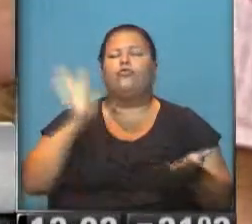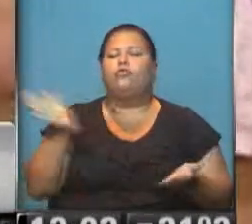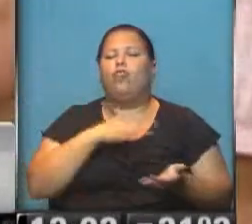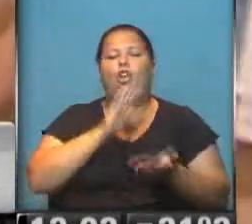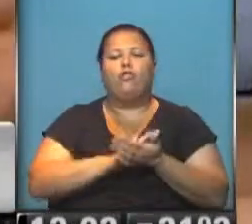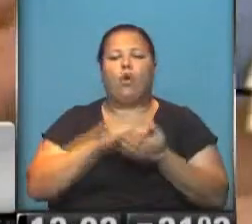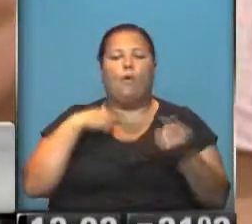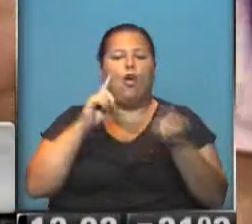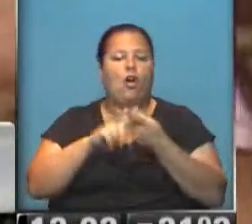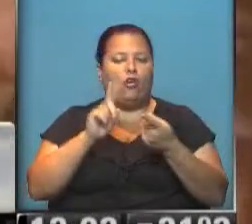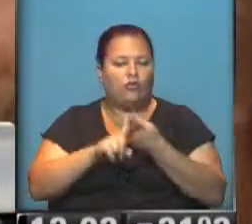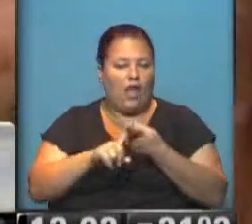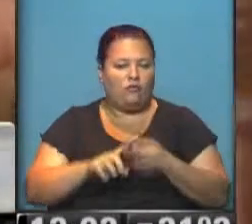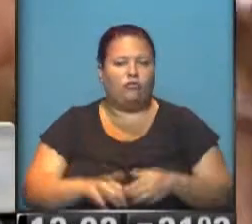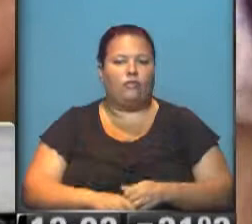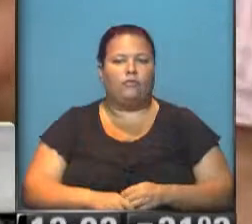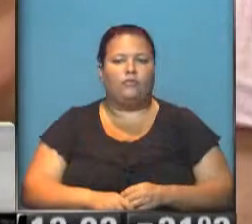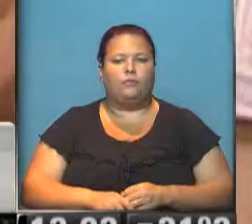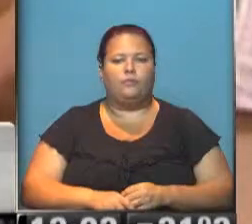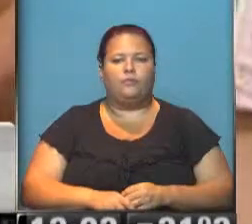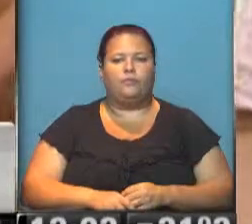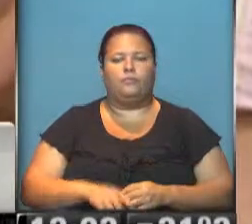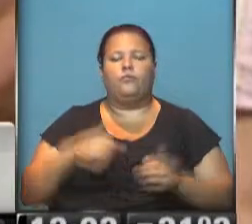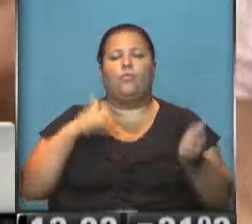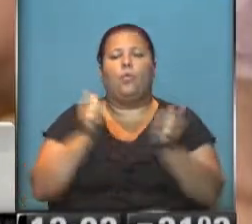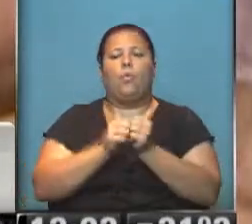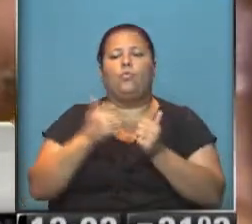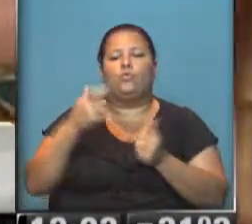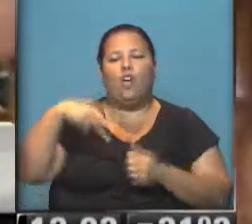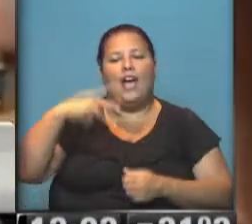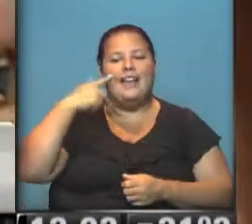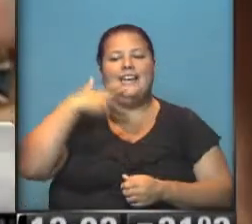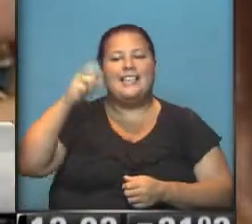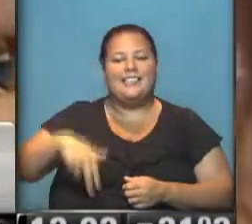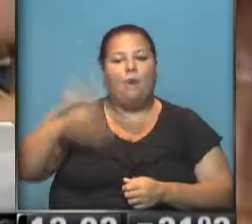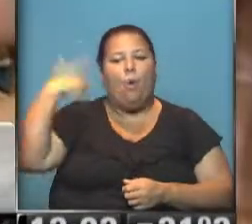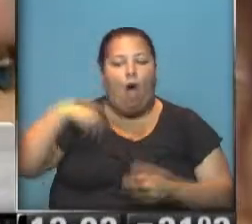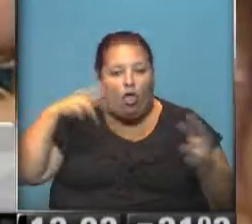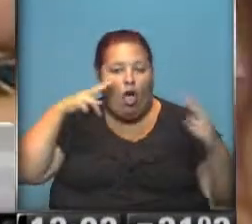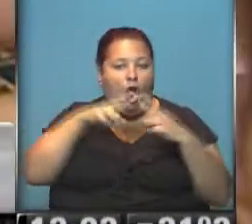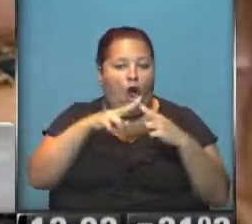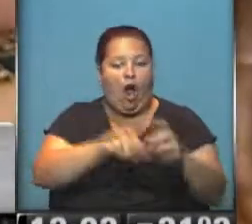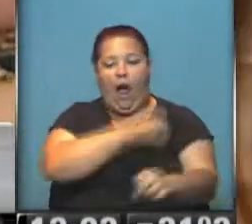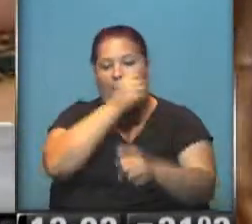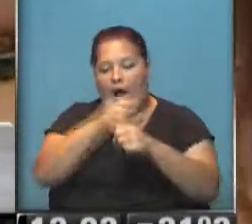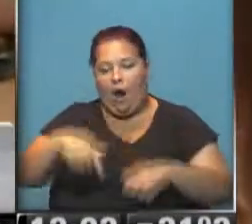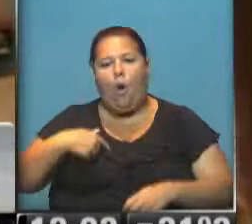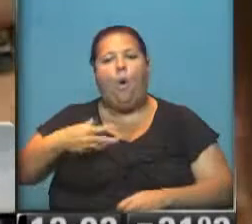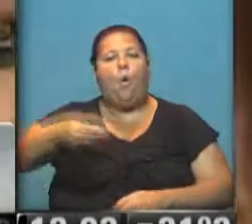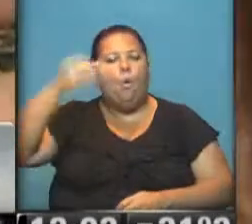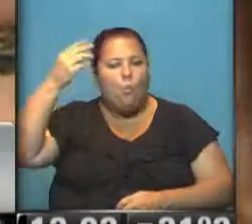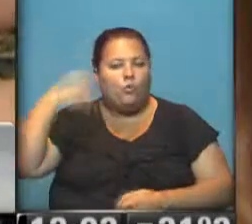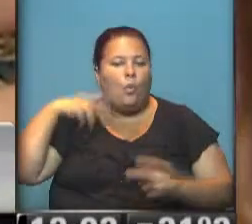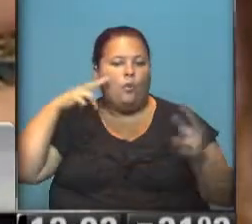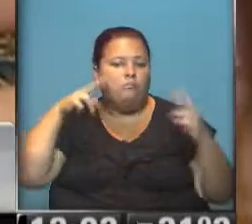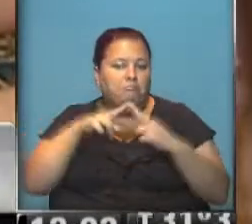la relación que tuve con Nisman. Desde el momento que lo conocí, las veces